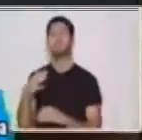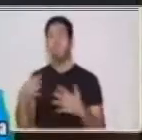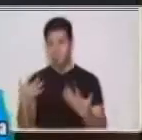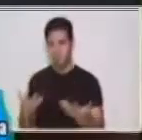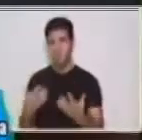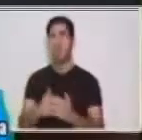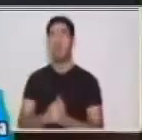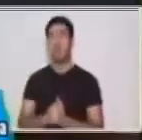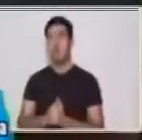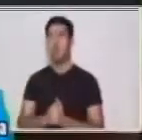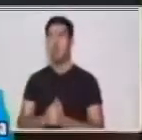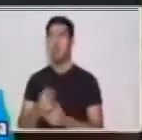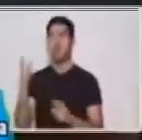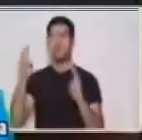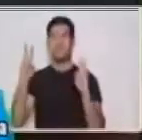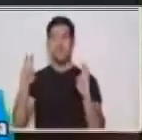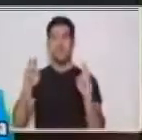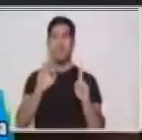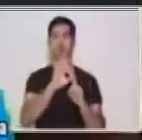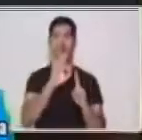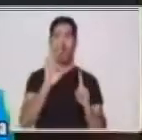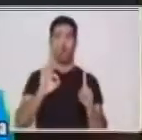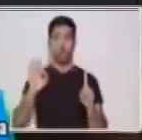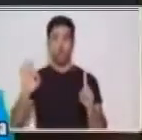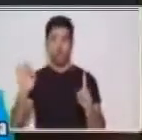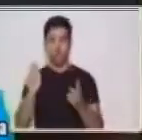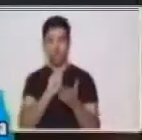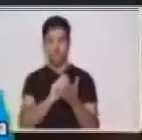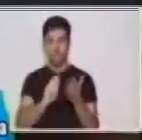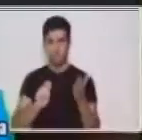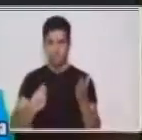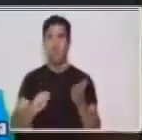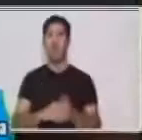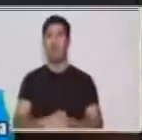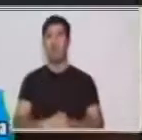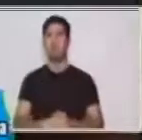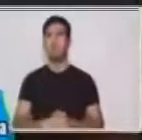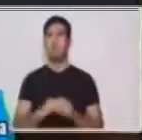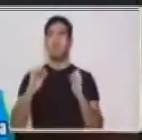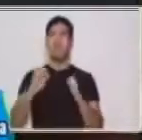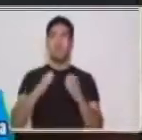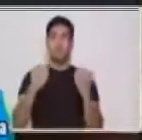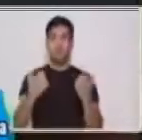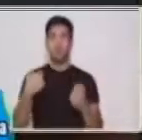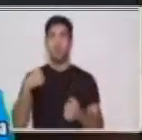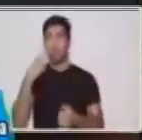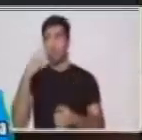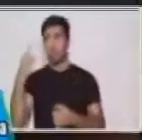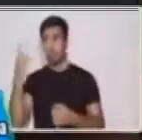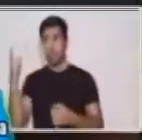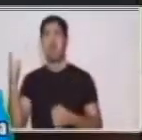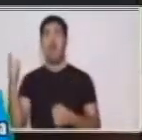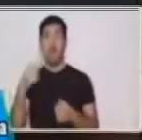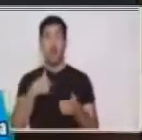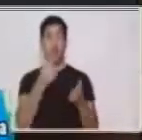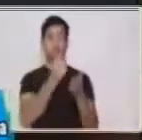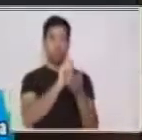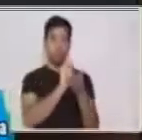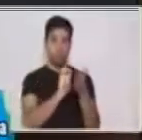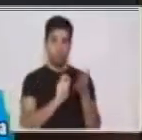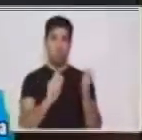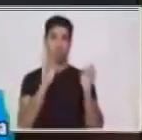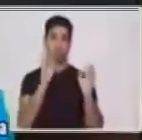a ser sobre ortografía. Así es. Entonces, yo voy a buscar mis argumentos